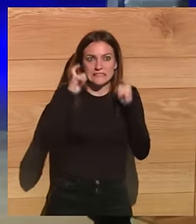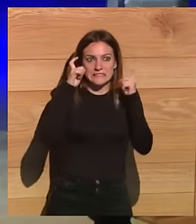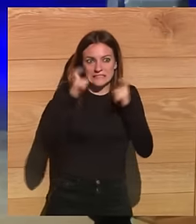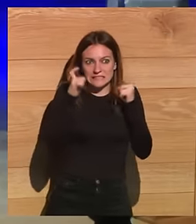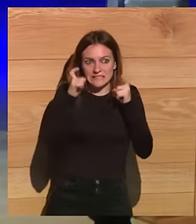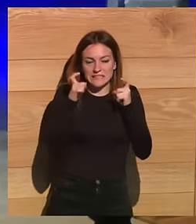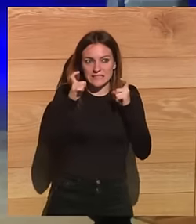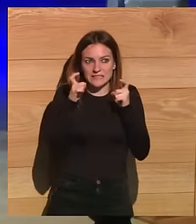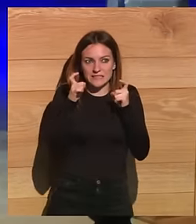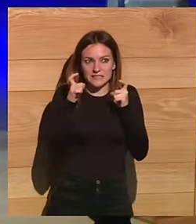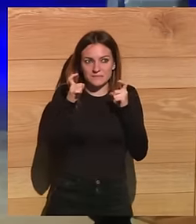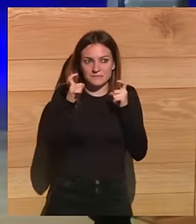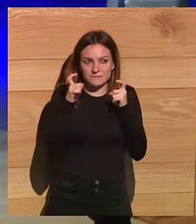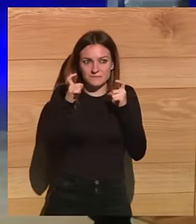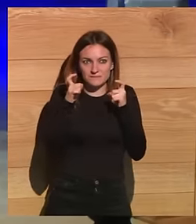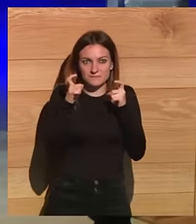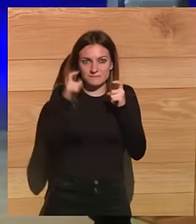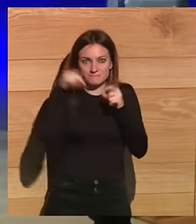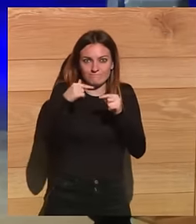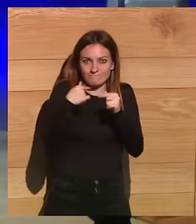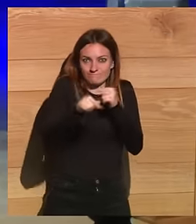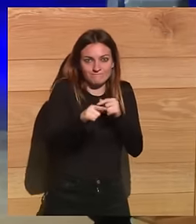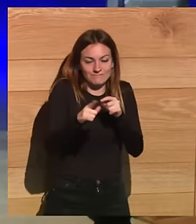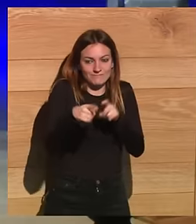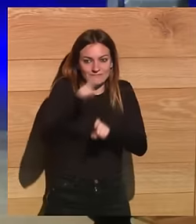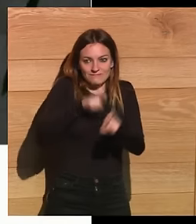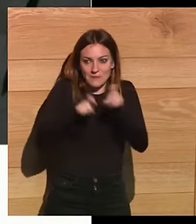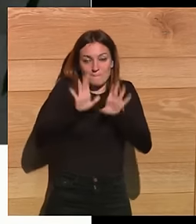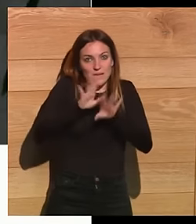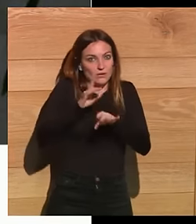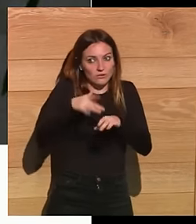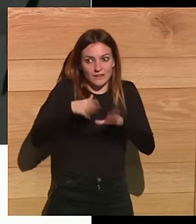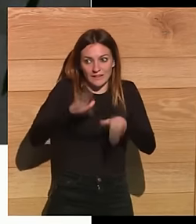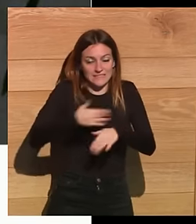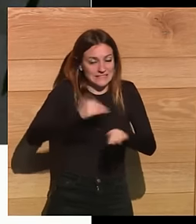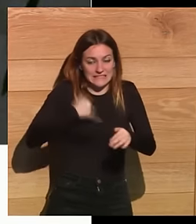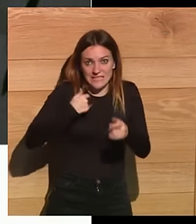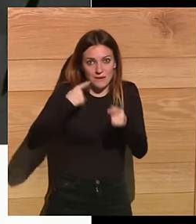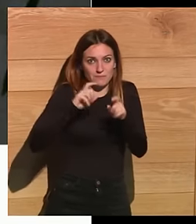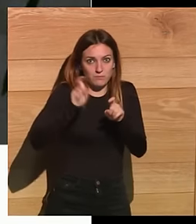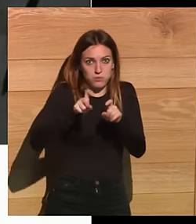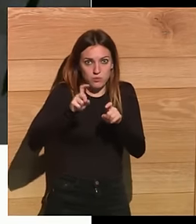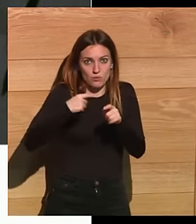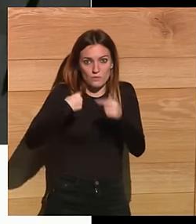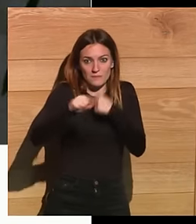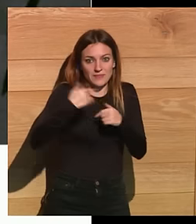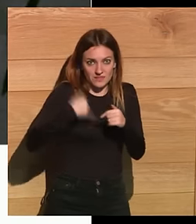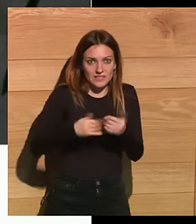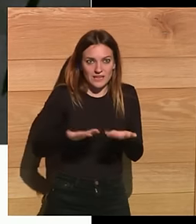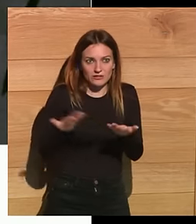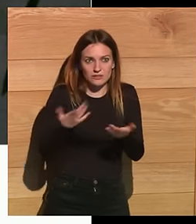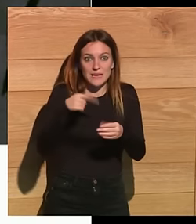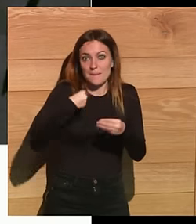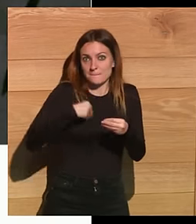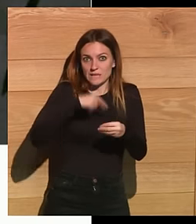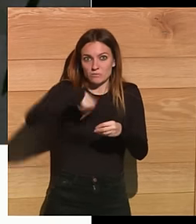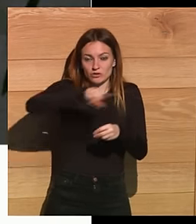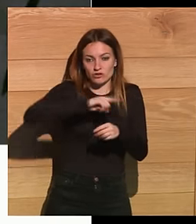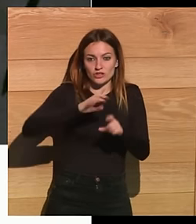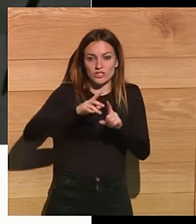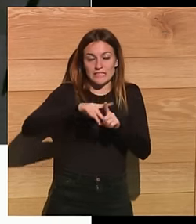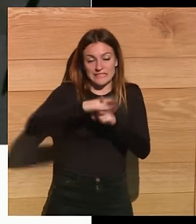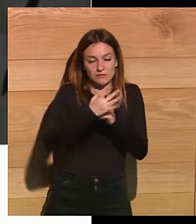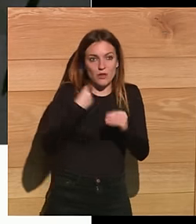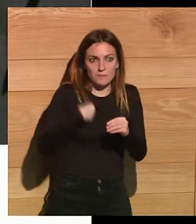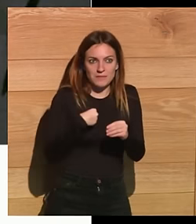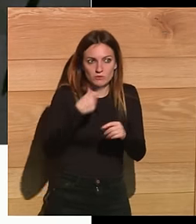aguantar ese envío, pero ya es demasiado tarde. Y esto nos pasa en el laboratorio, tenemos a la gente dando a botones, y a veces le dan al